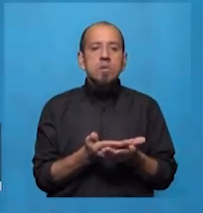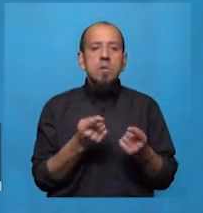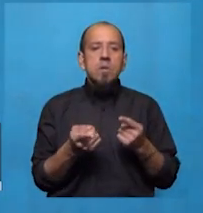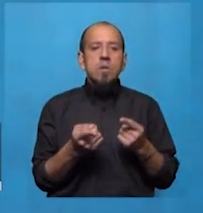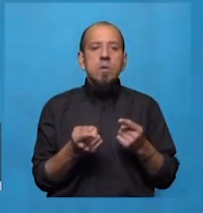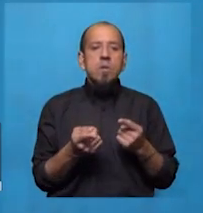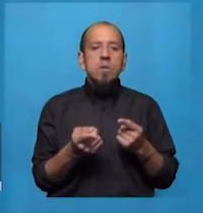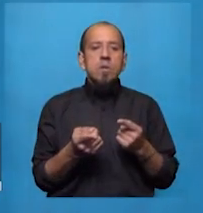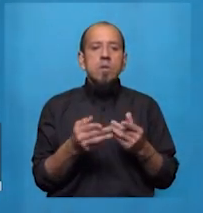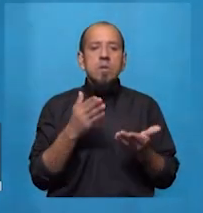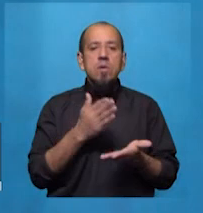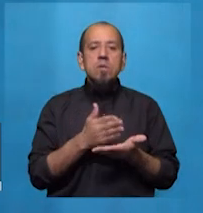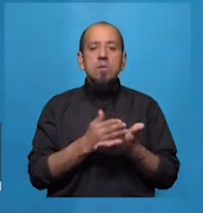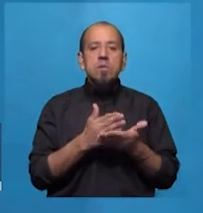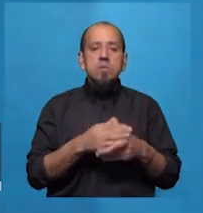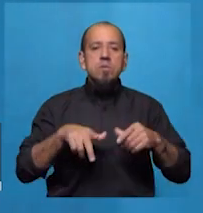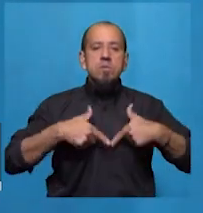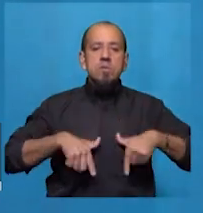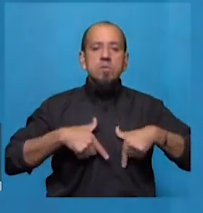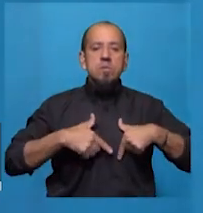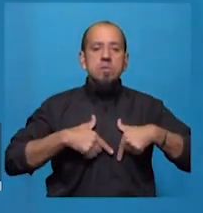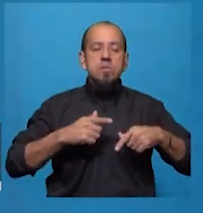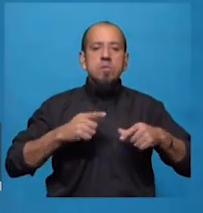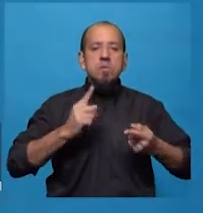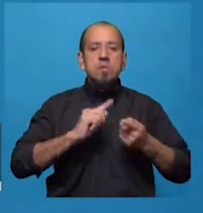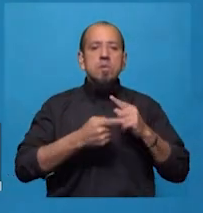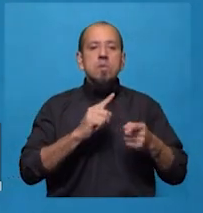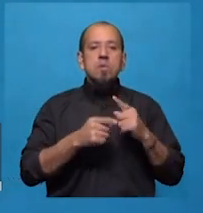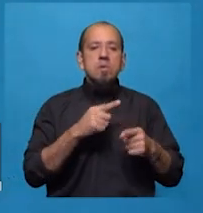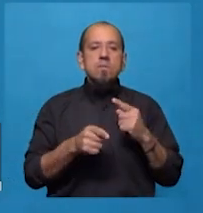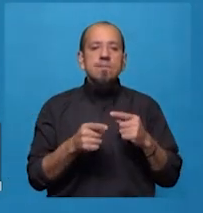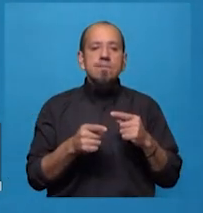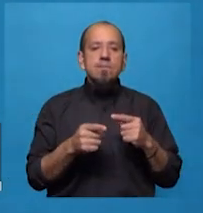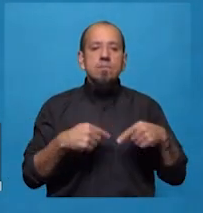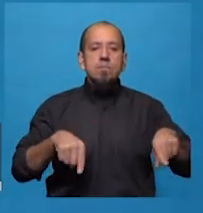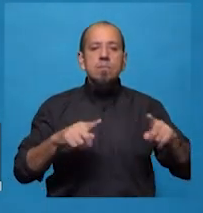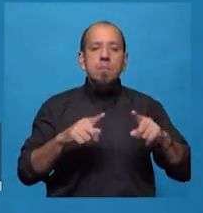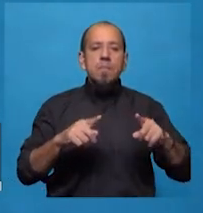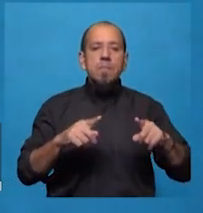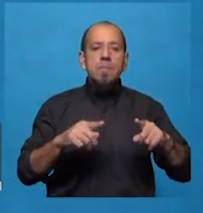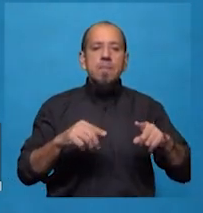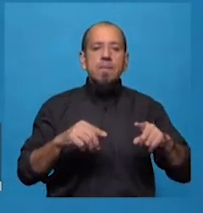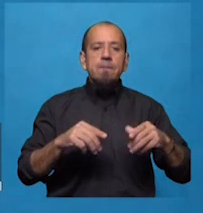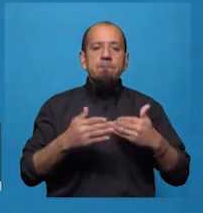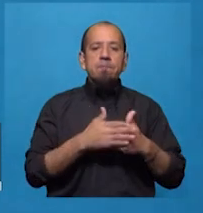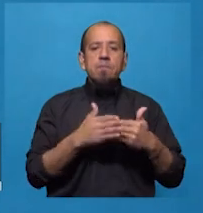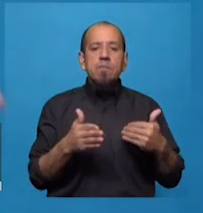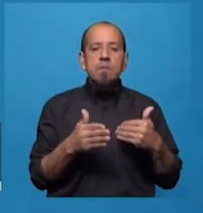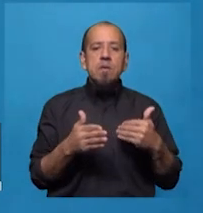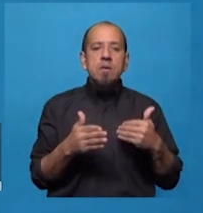estuvo el asesor del ministro estuvo el nuevo director de convivencia tomaron nota dieron la cara nosotros estábamos al lado también escuchando